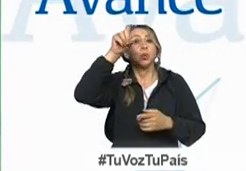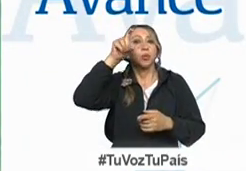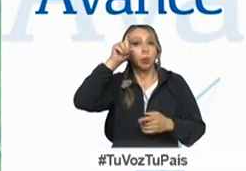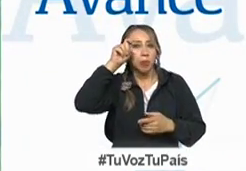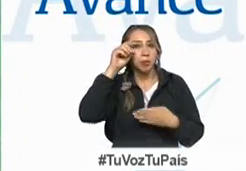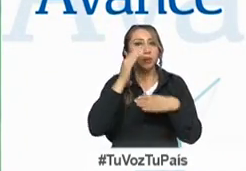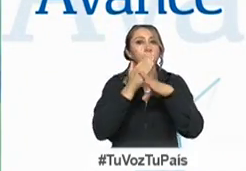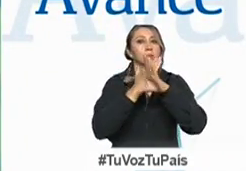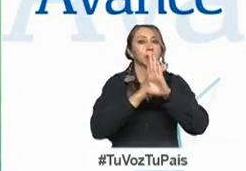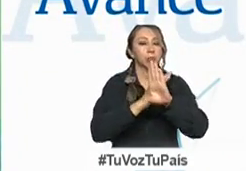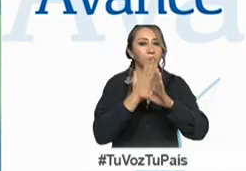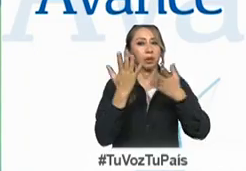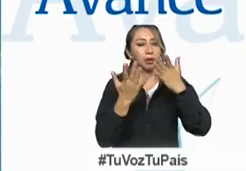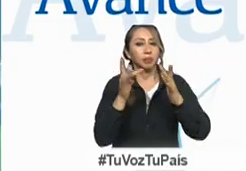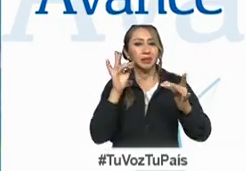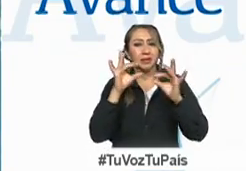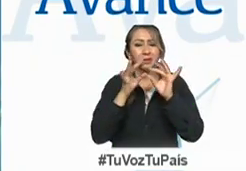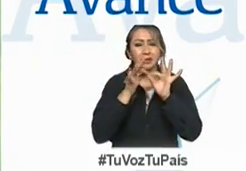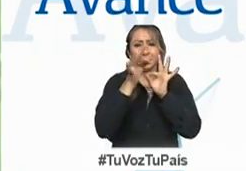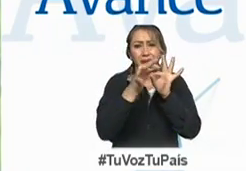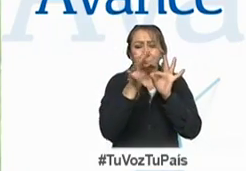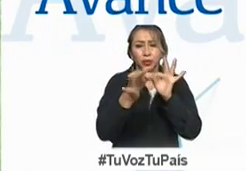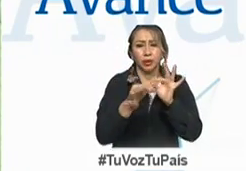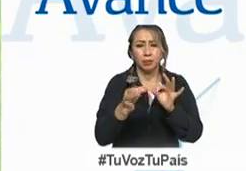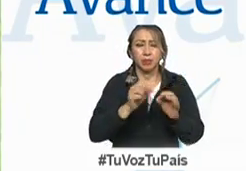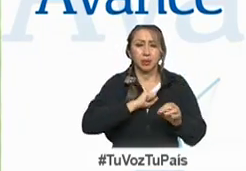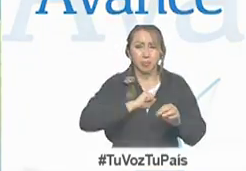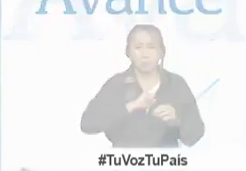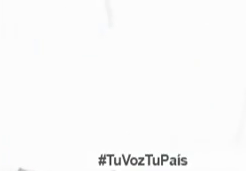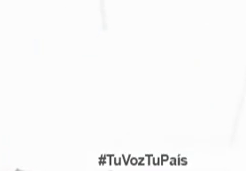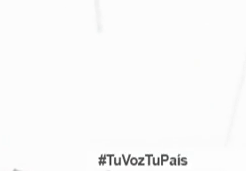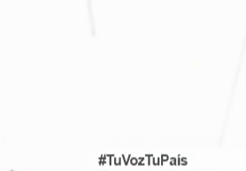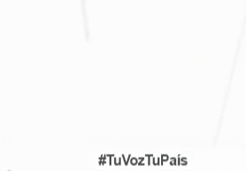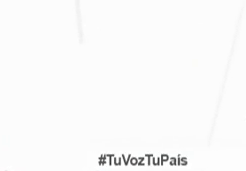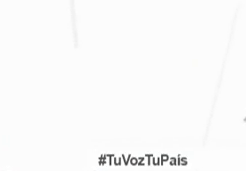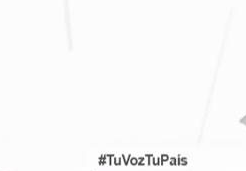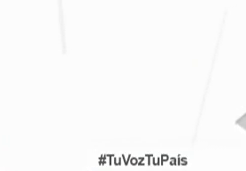prevenir un posible contagio de fiebre aftosa desde colombia